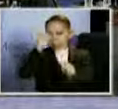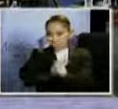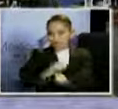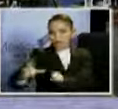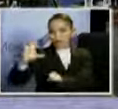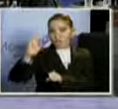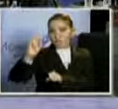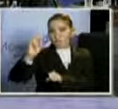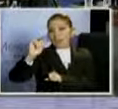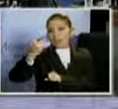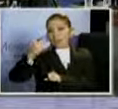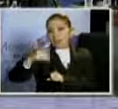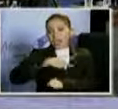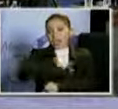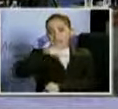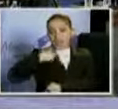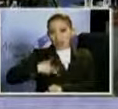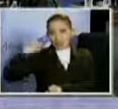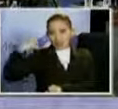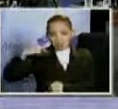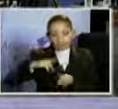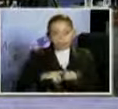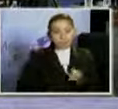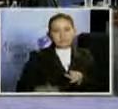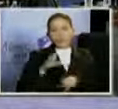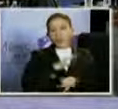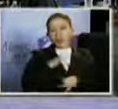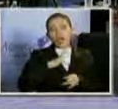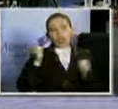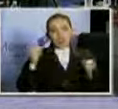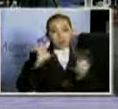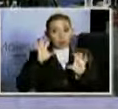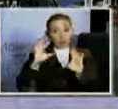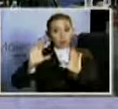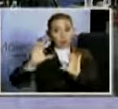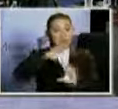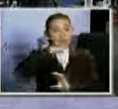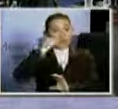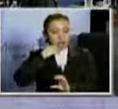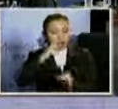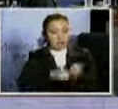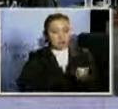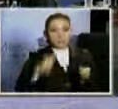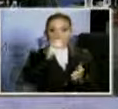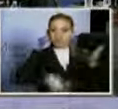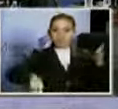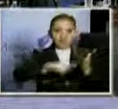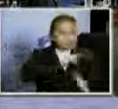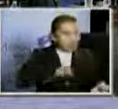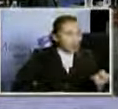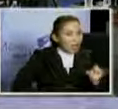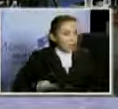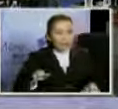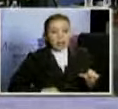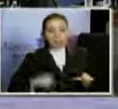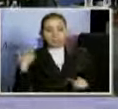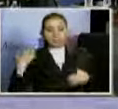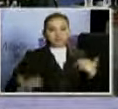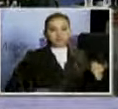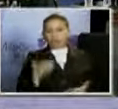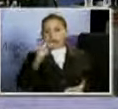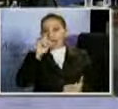en Copenhague, en Dinamarca, y hay luces de alerta en Alemania. Se suspendieron actividades del carnaval